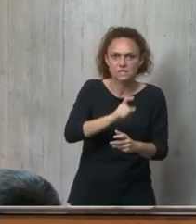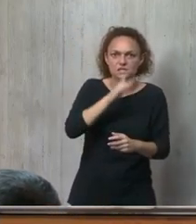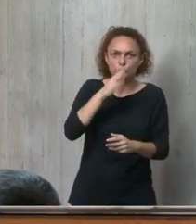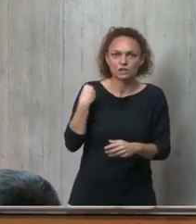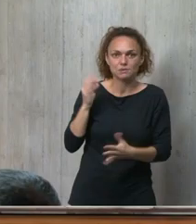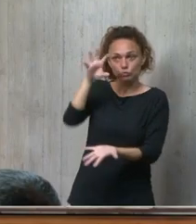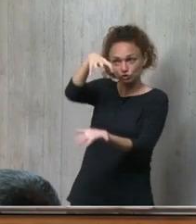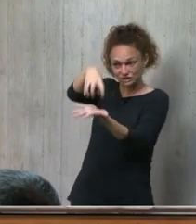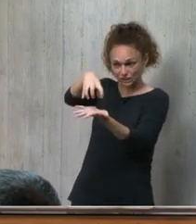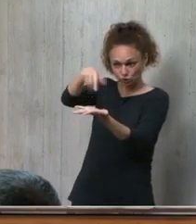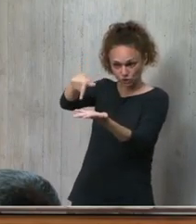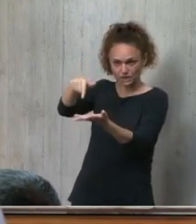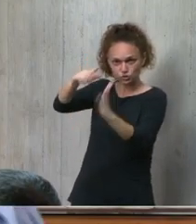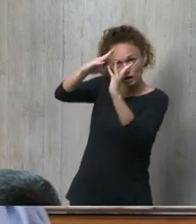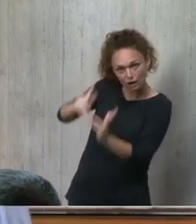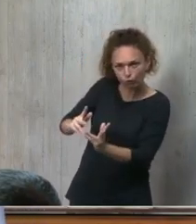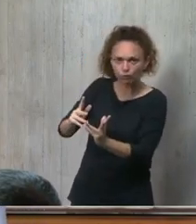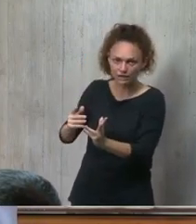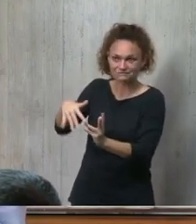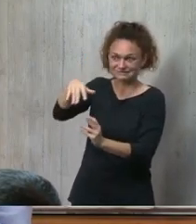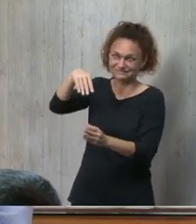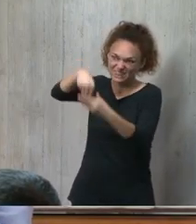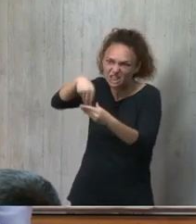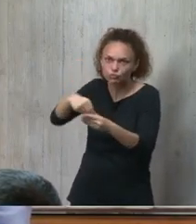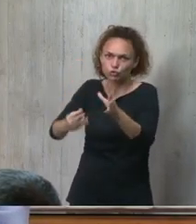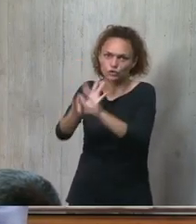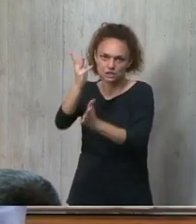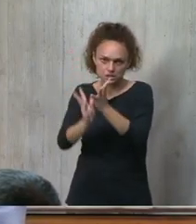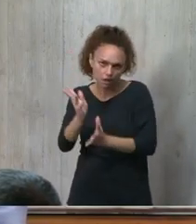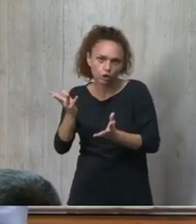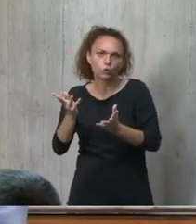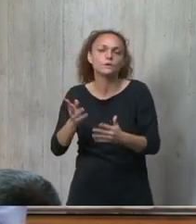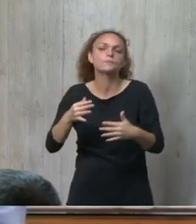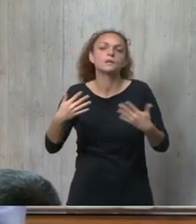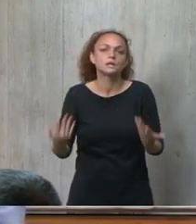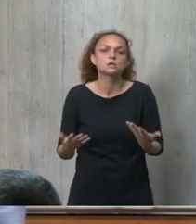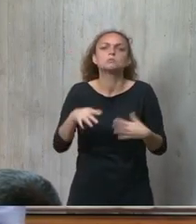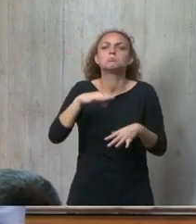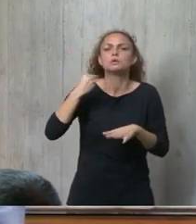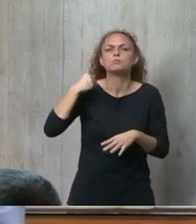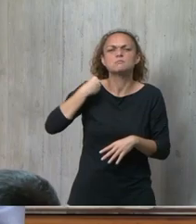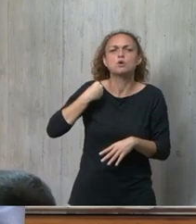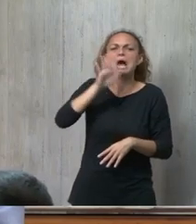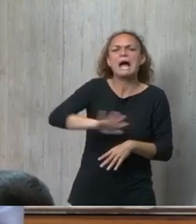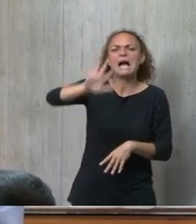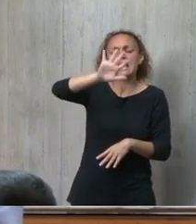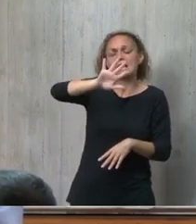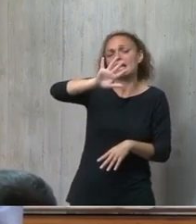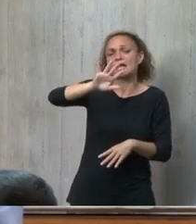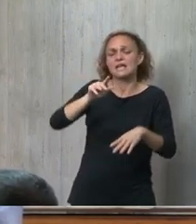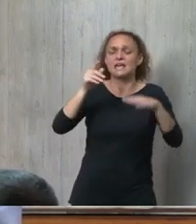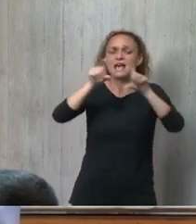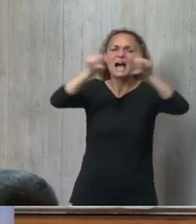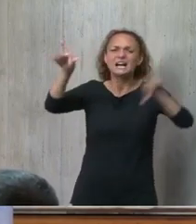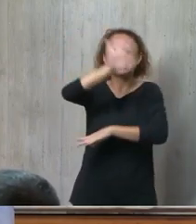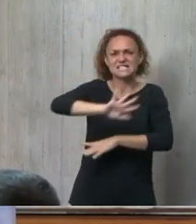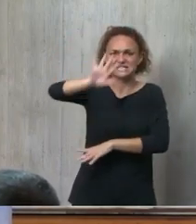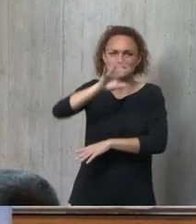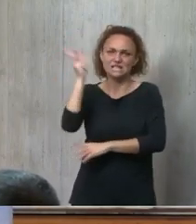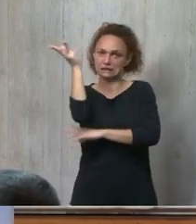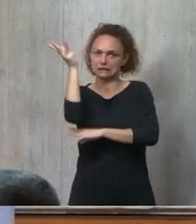propio incendio. Y es posible, nos dice la AEMET, que el lunes tengamos un 60% de humedad. Los